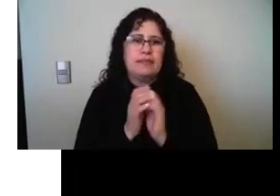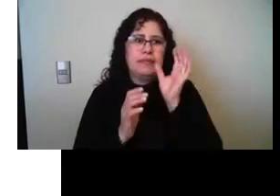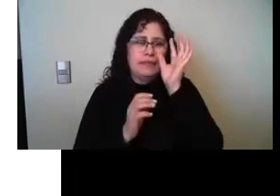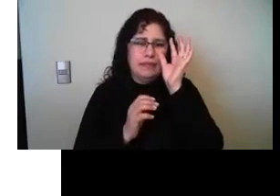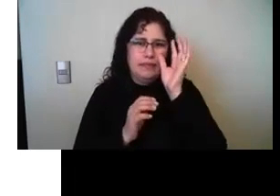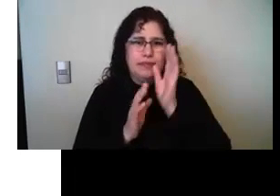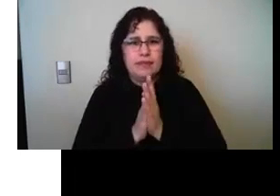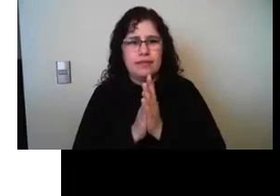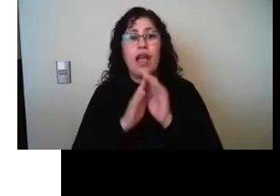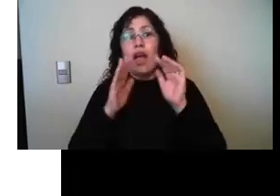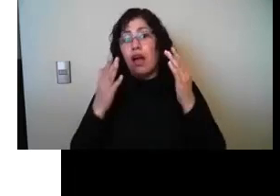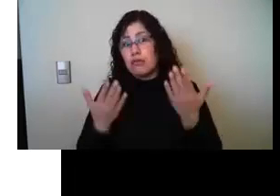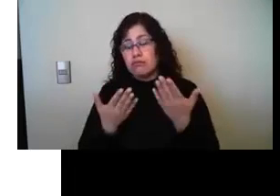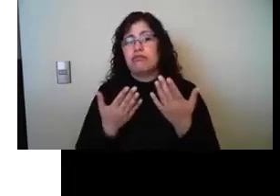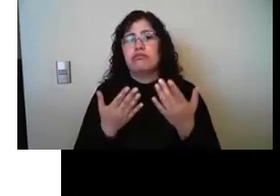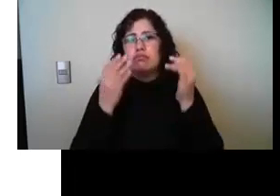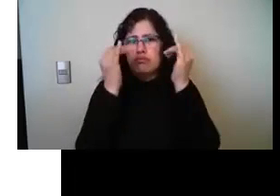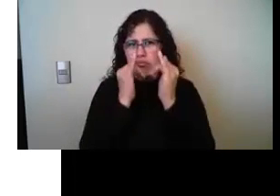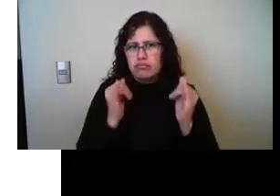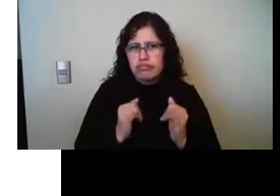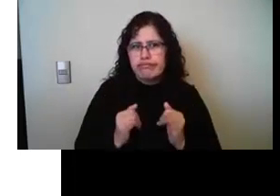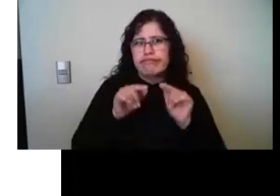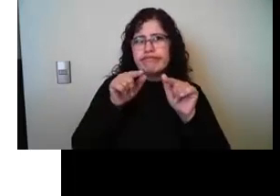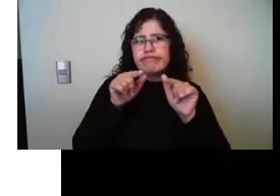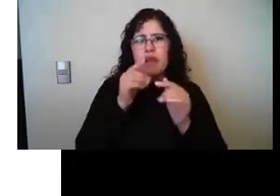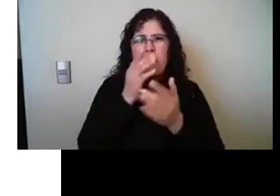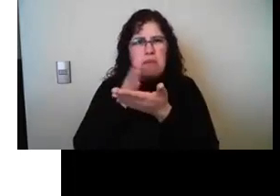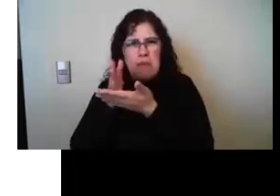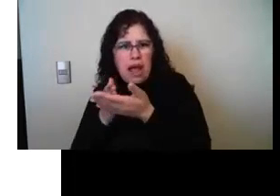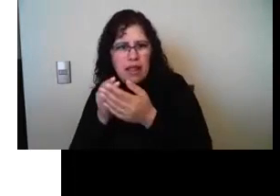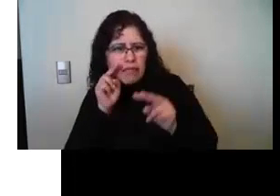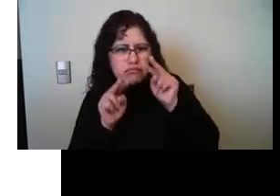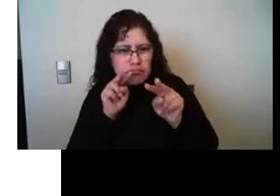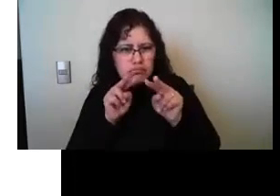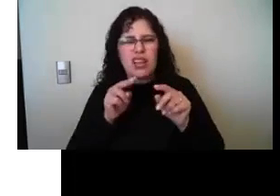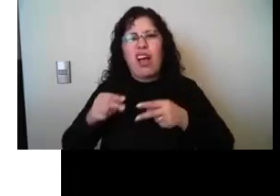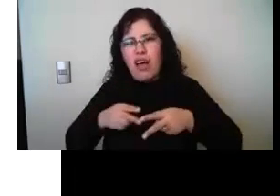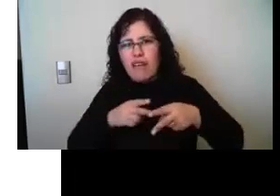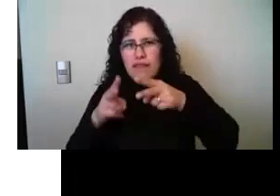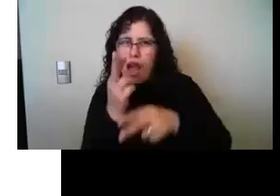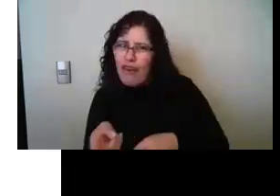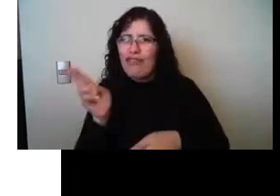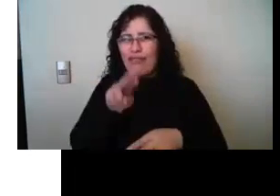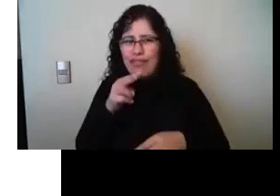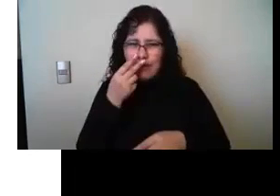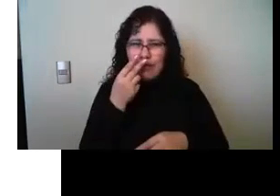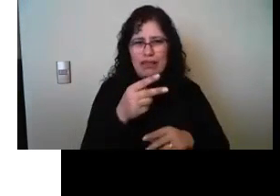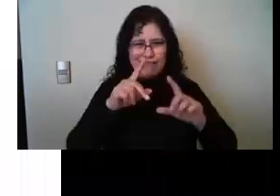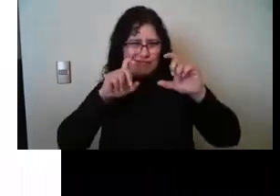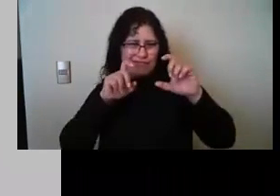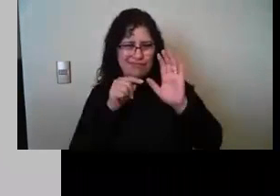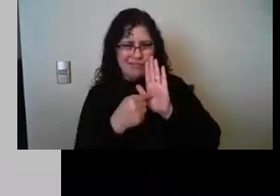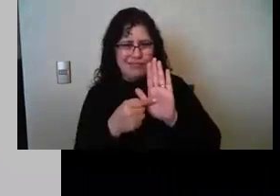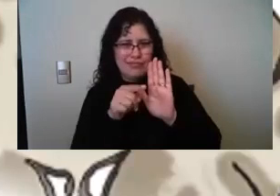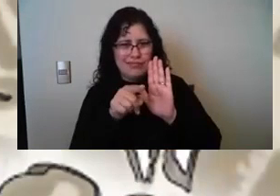Bueno, anatómicamente la vía la podemos volver a observar aquí en este esquema. Vamos a